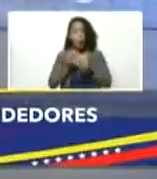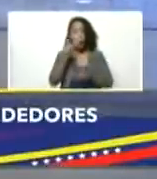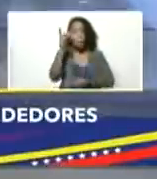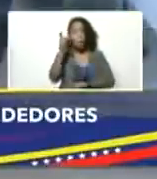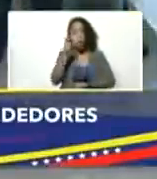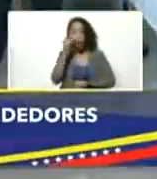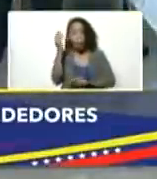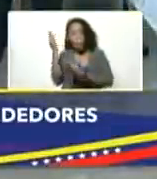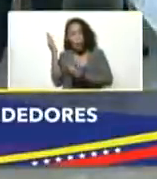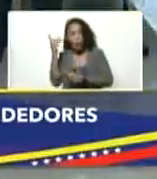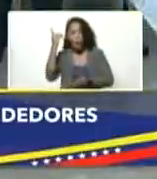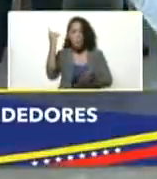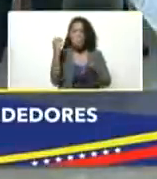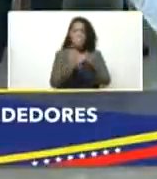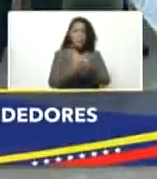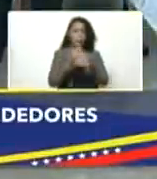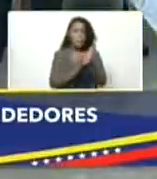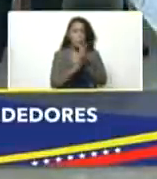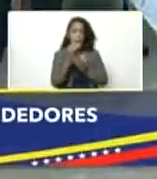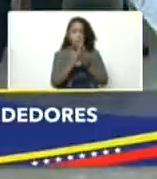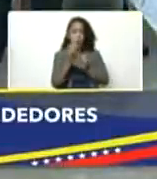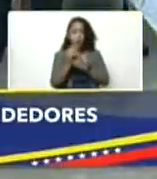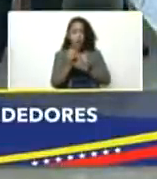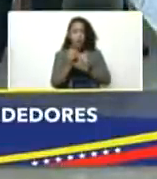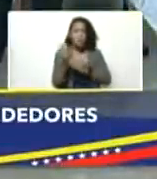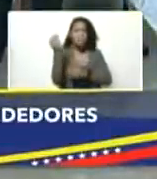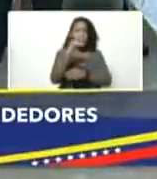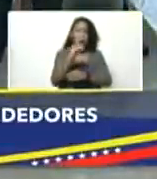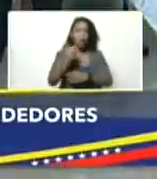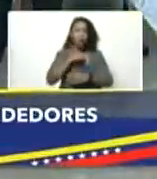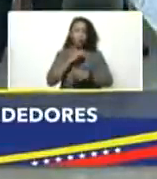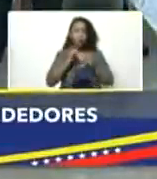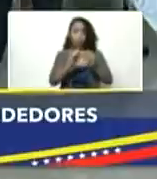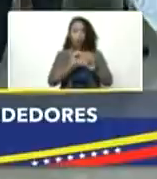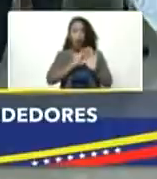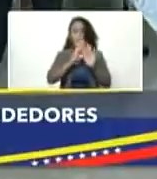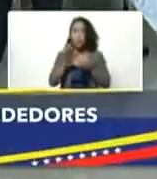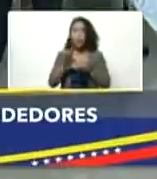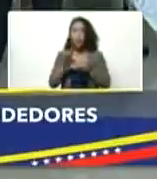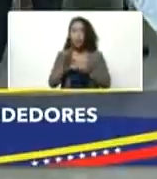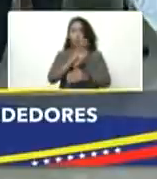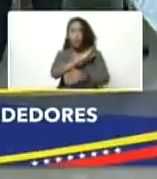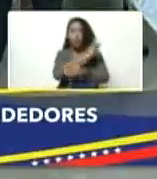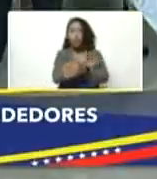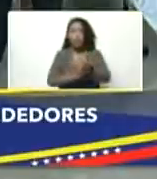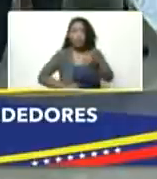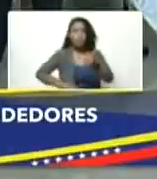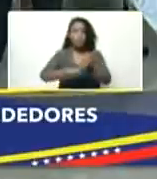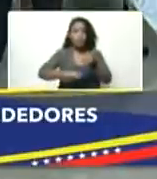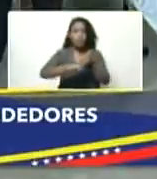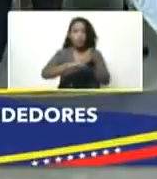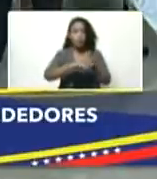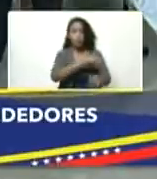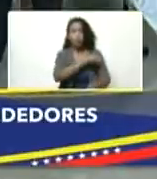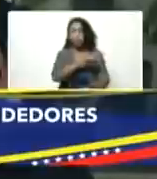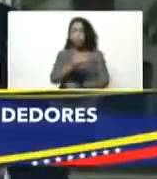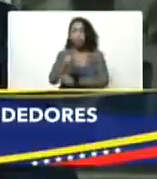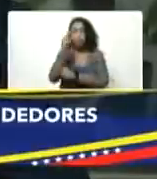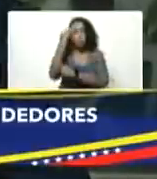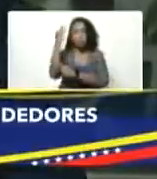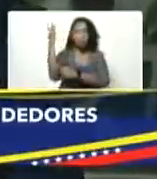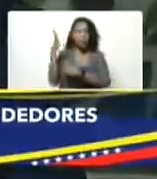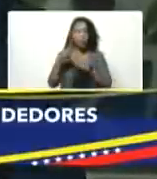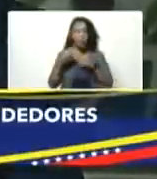miles de emprendedores más que vamos a seguir apoyando, vamos a seguir fortaleciendo y vamos a seguir cumpliéndole sus sueños